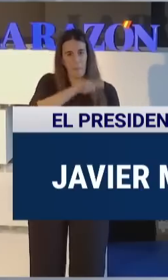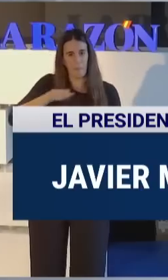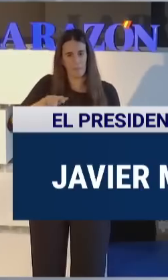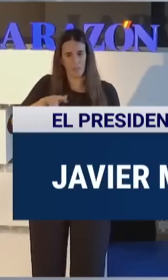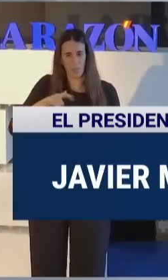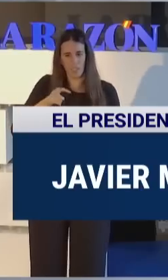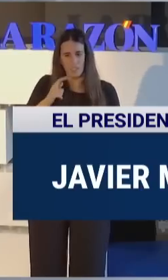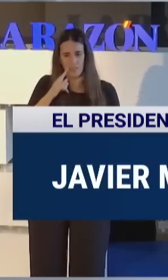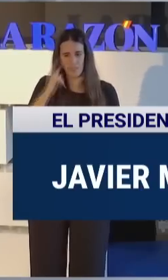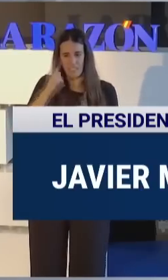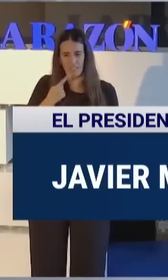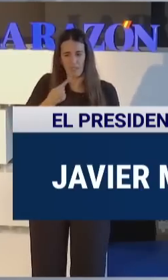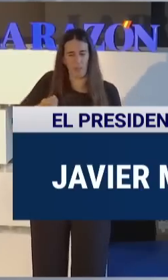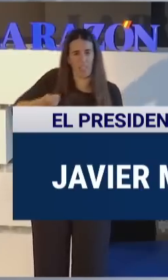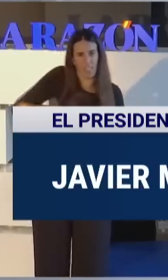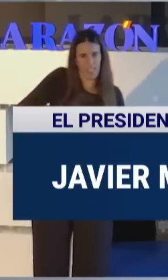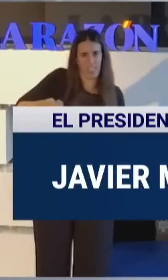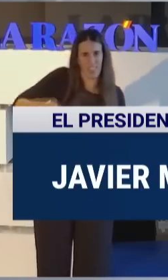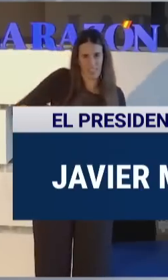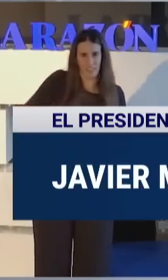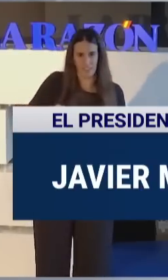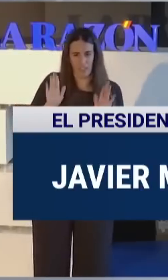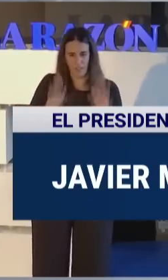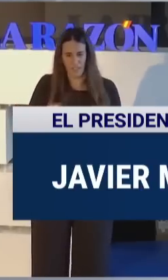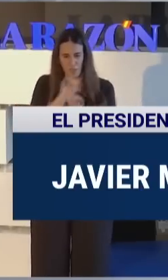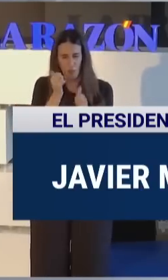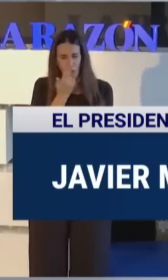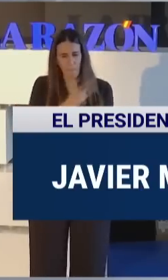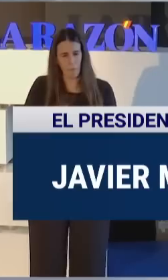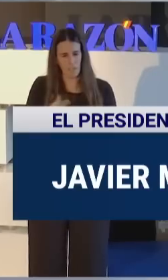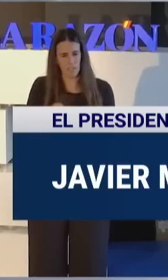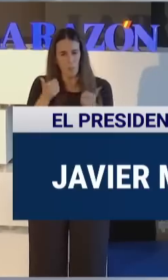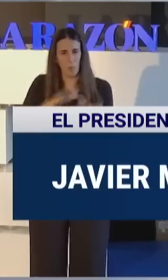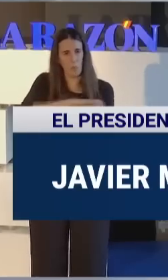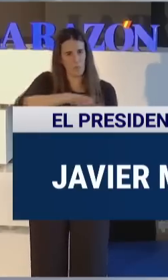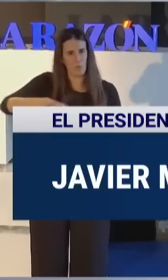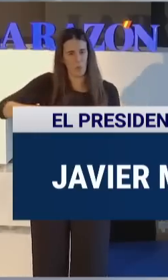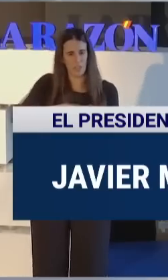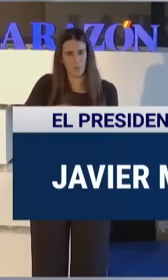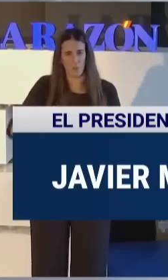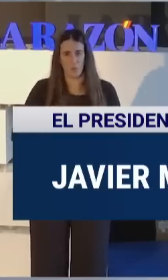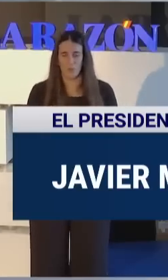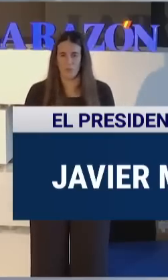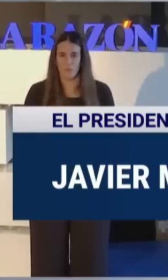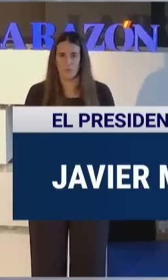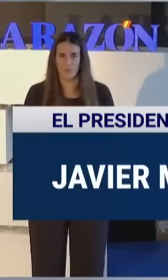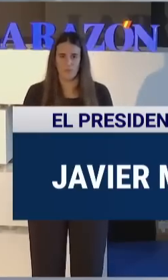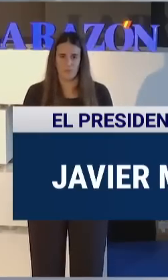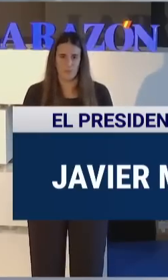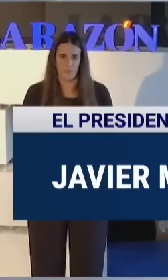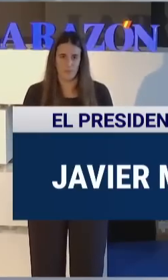a uno para que le clave un puñal en la espalda. Era un método de hacer política bastante violento. Después